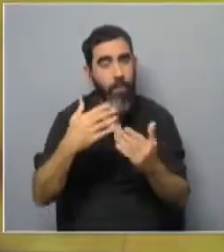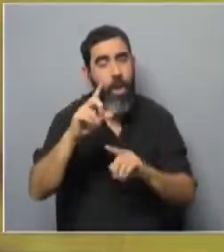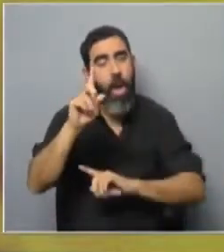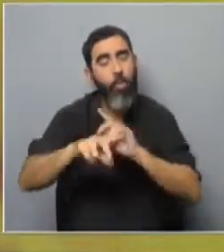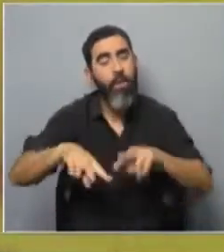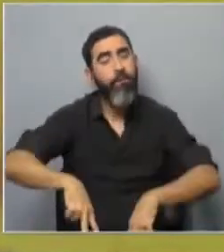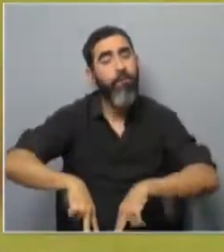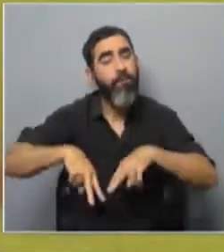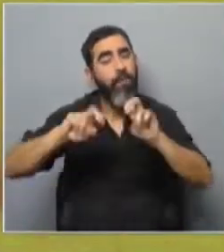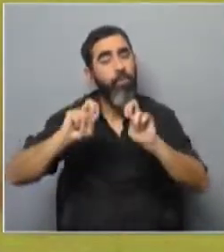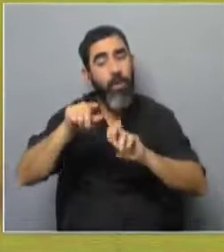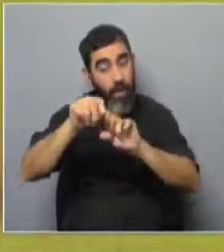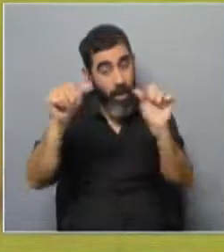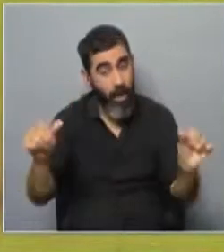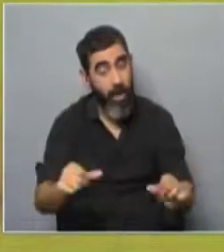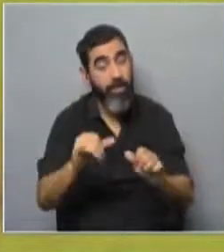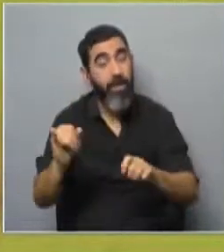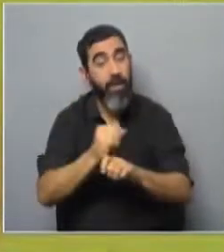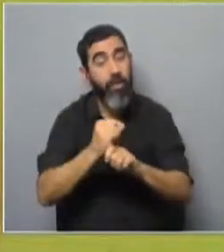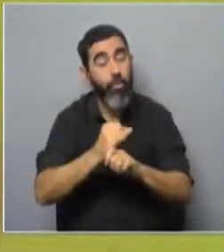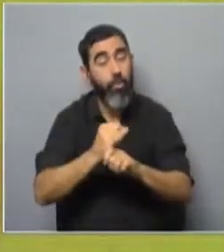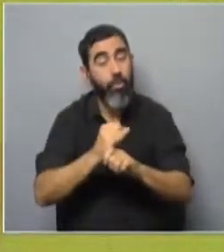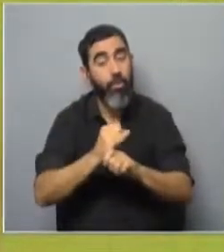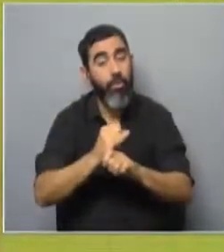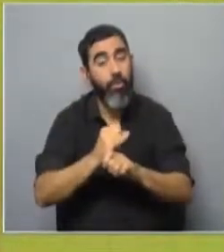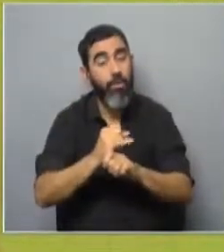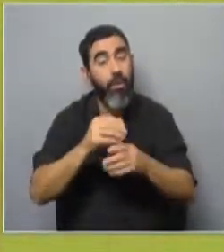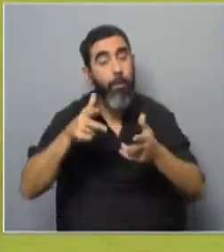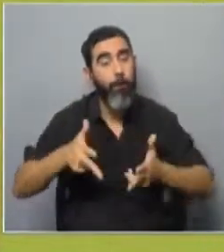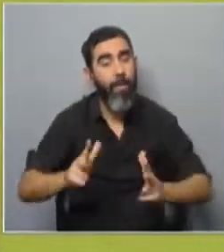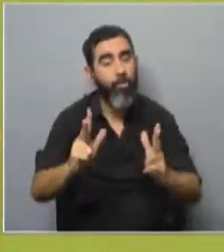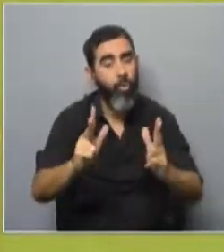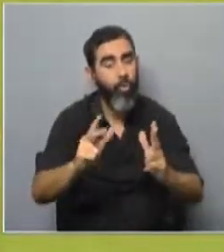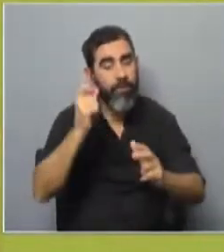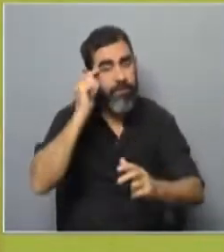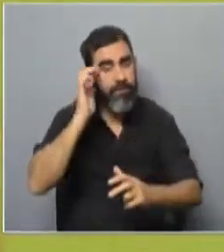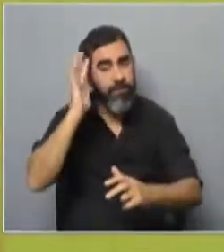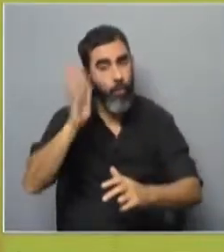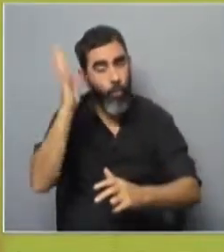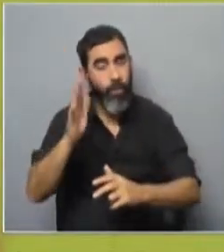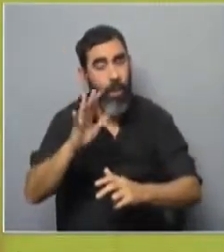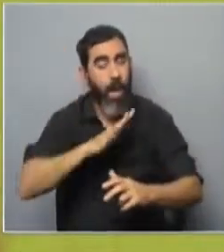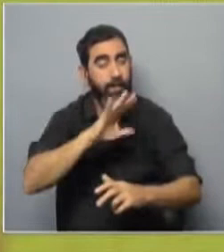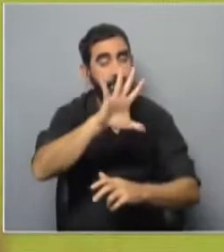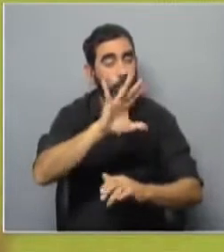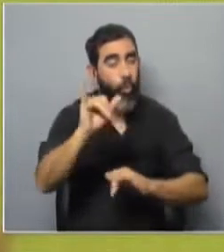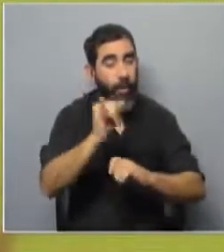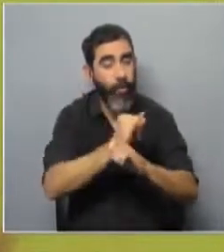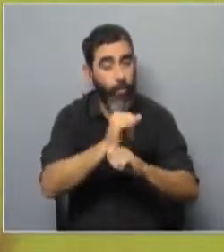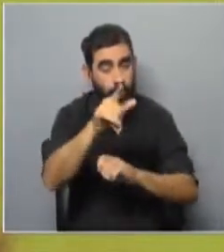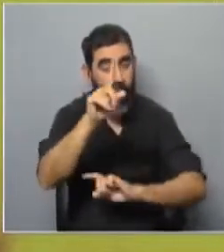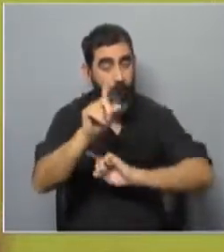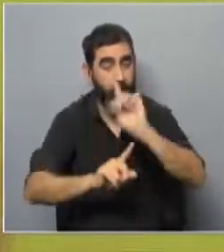investigaciones que se llevan adelante en el Instituto de Fundamentos y Métodos en Psicología, uno de los 5 institutos de esta